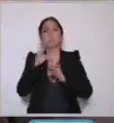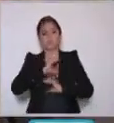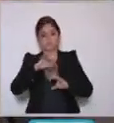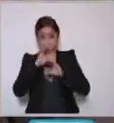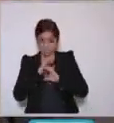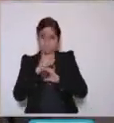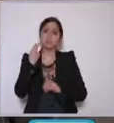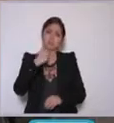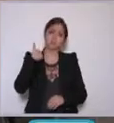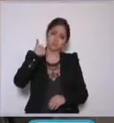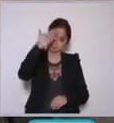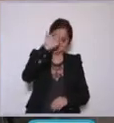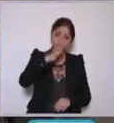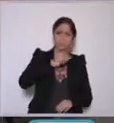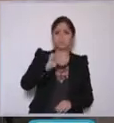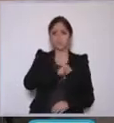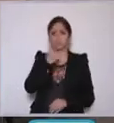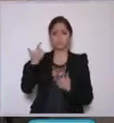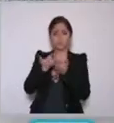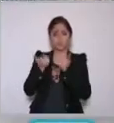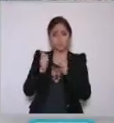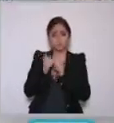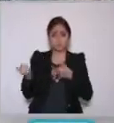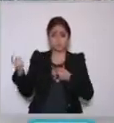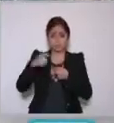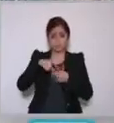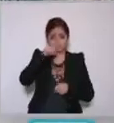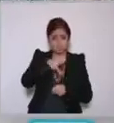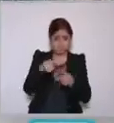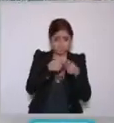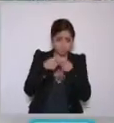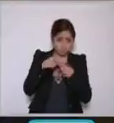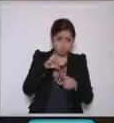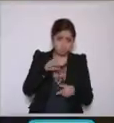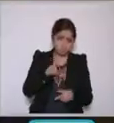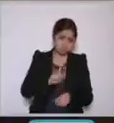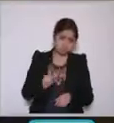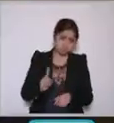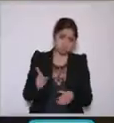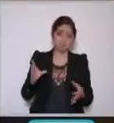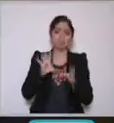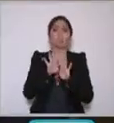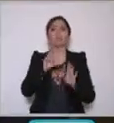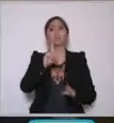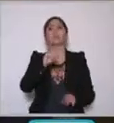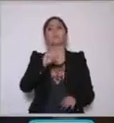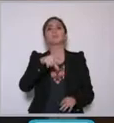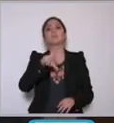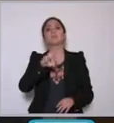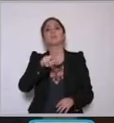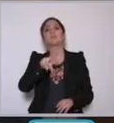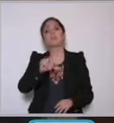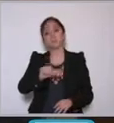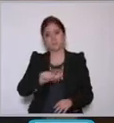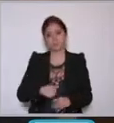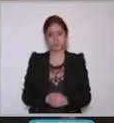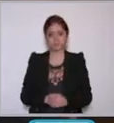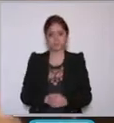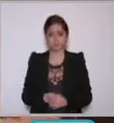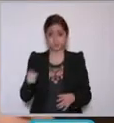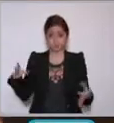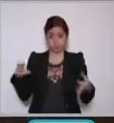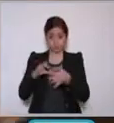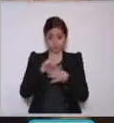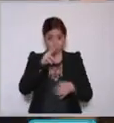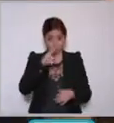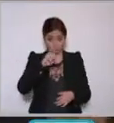por supuesto hay otros grupos que pues no pertenecieron a la misma disquera. Pues no, porque no, o sea, no estaban como oficialmente dentro de lo que era rock en tu idioma, porque rock